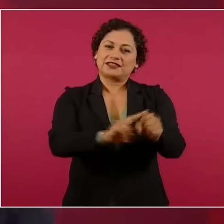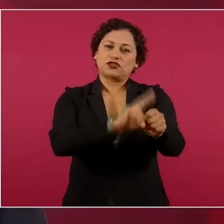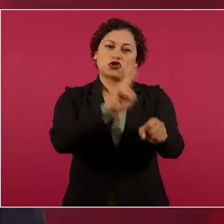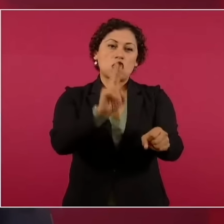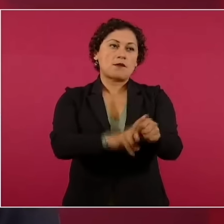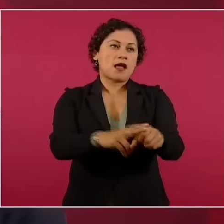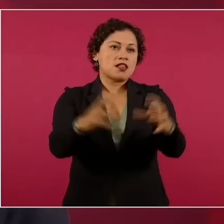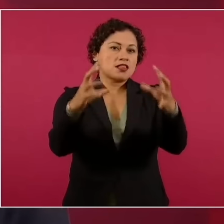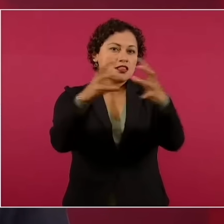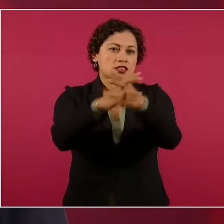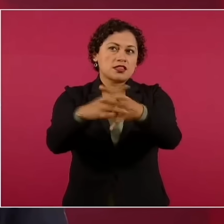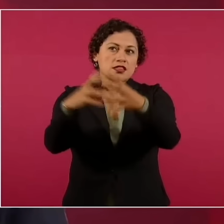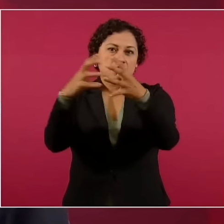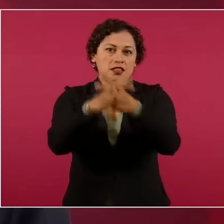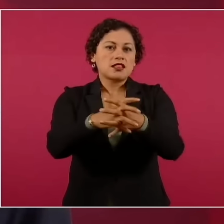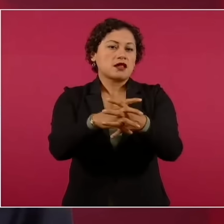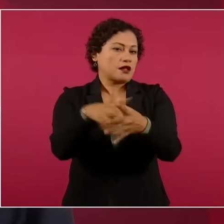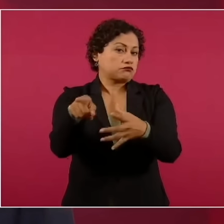queriéndonos